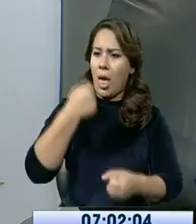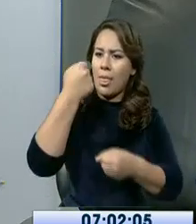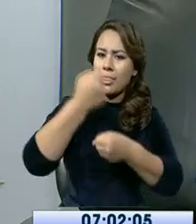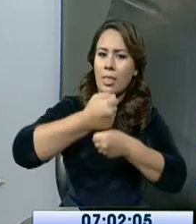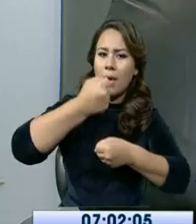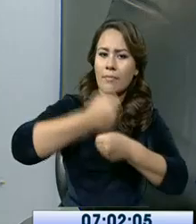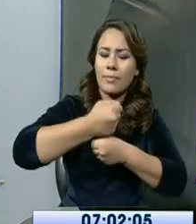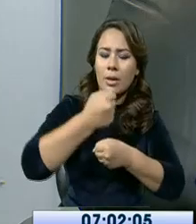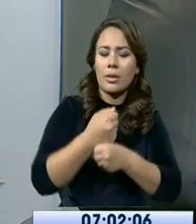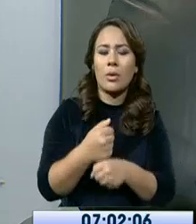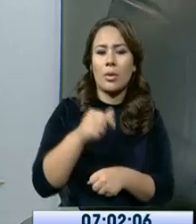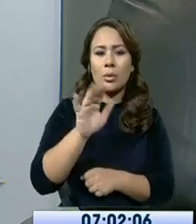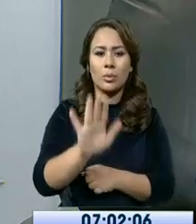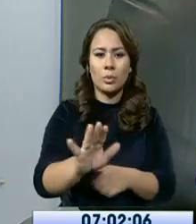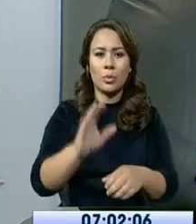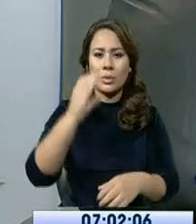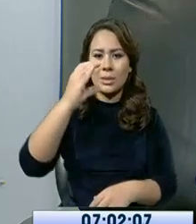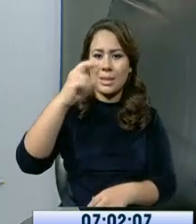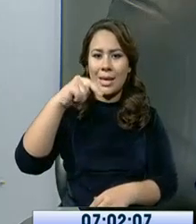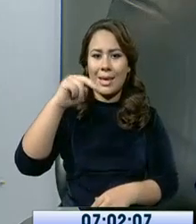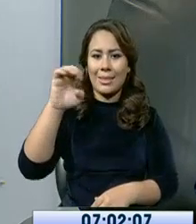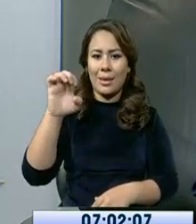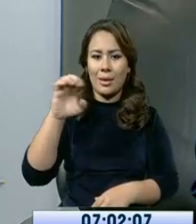funcionaria de la entidad electoral.